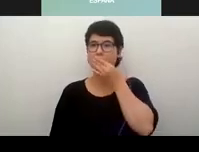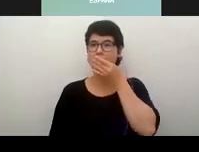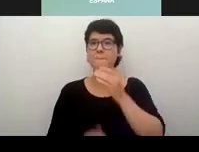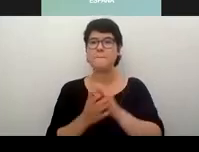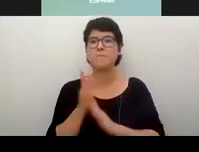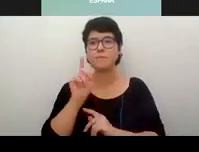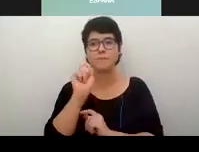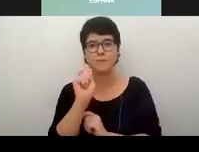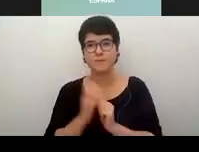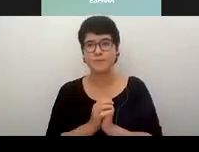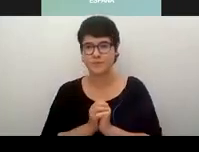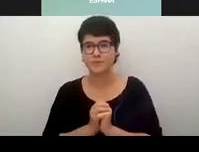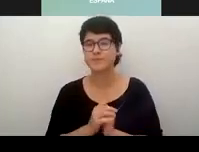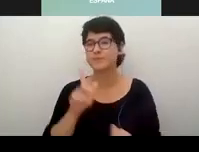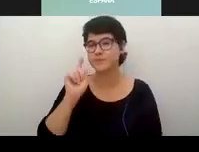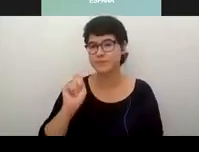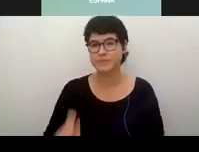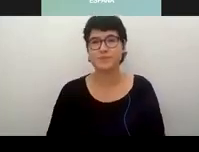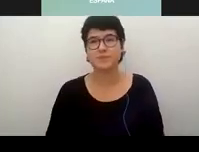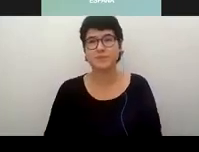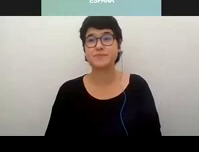A ver, un momentito. Aquí está.